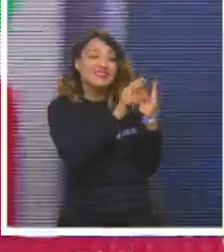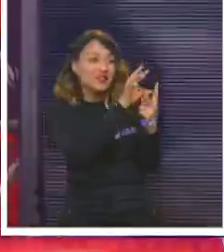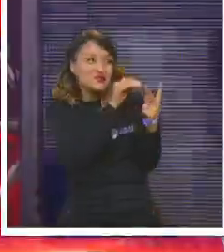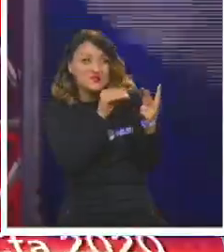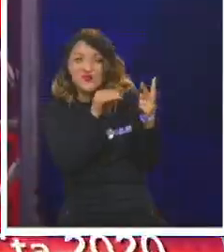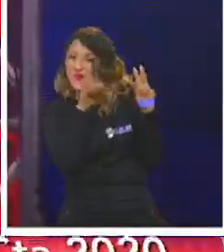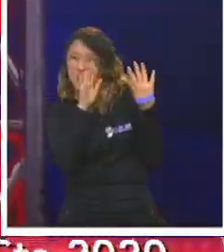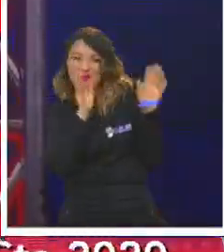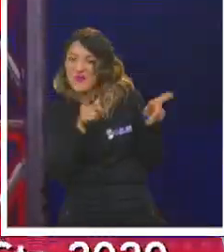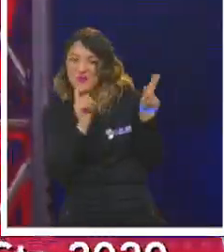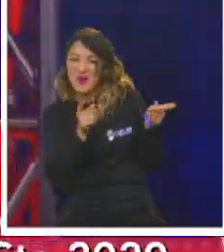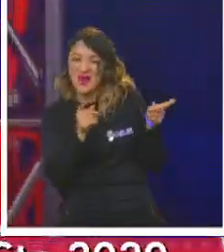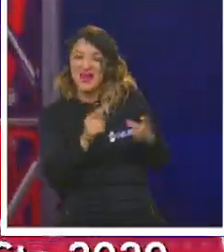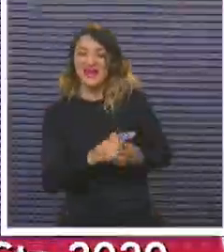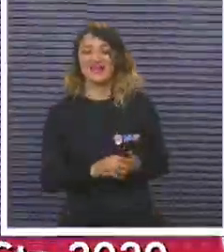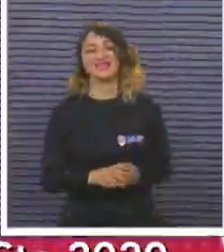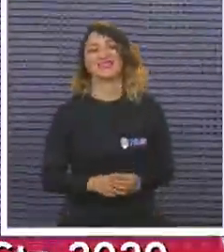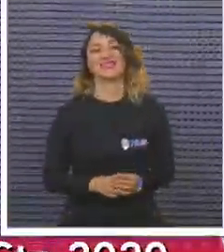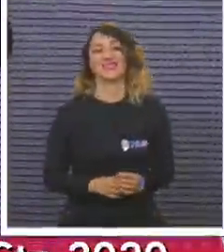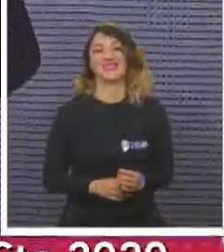Vamos un poquito. Saludarte a ti, Julián.